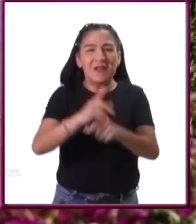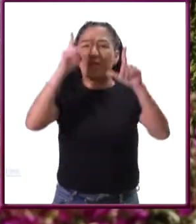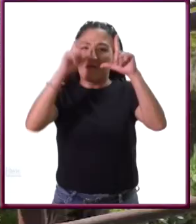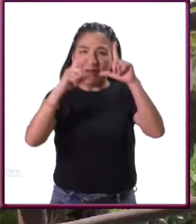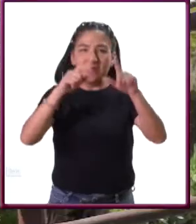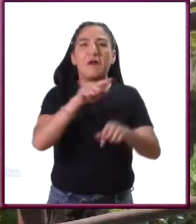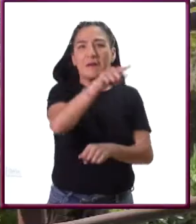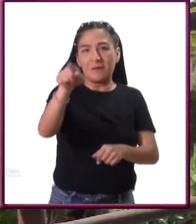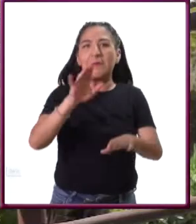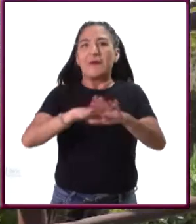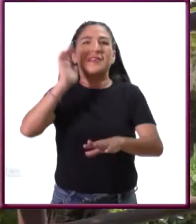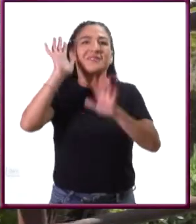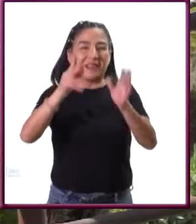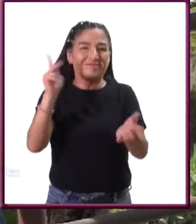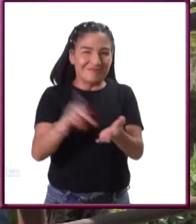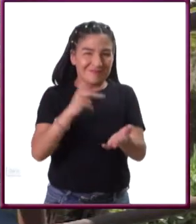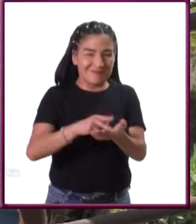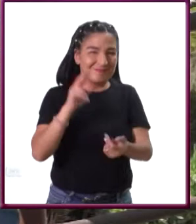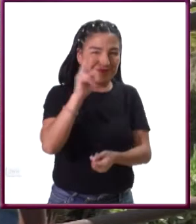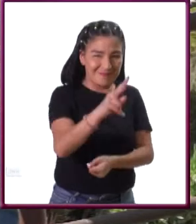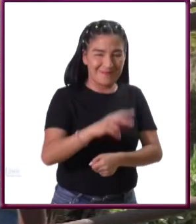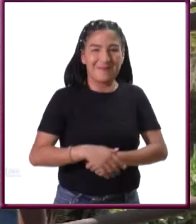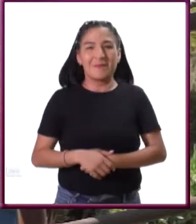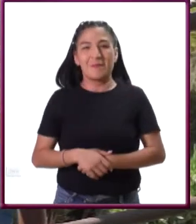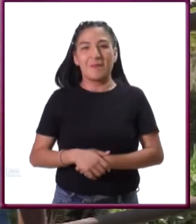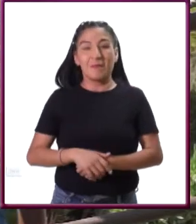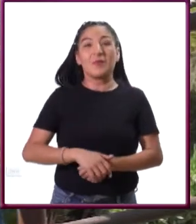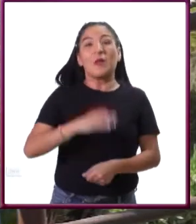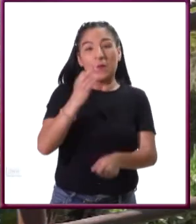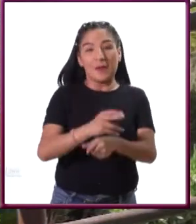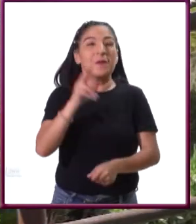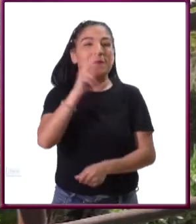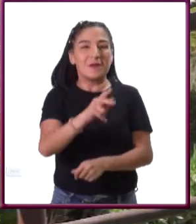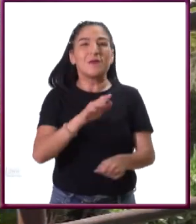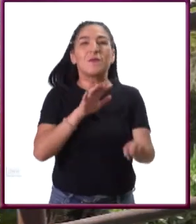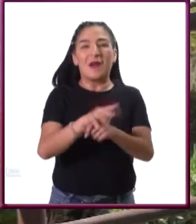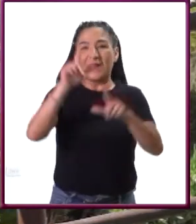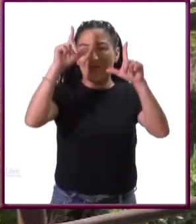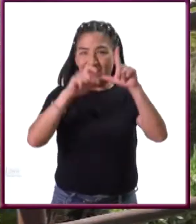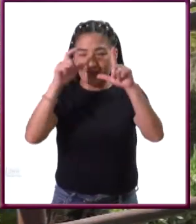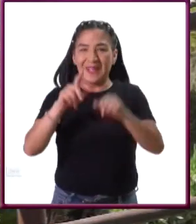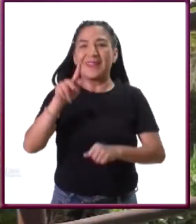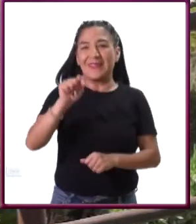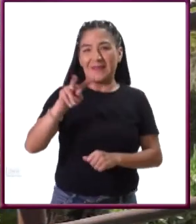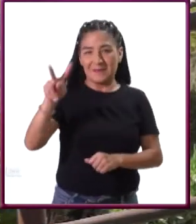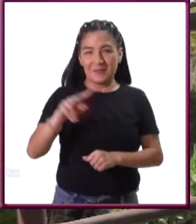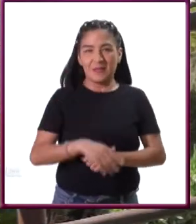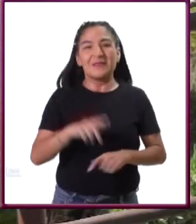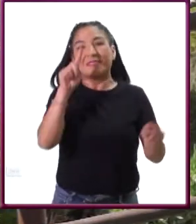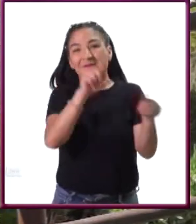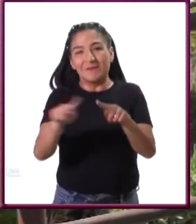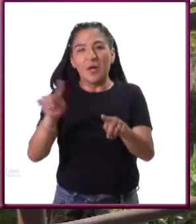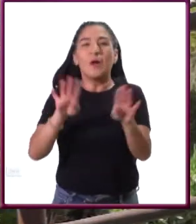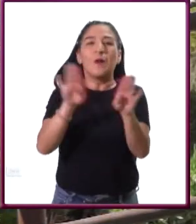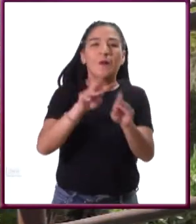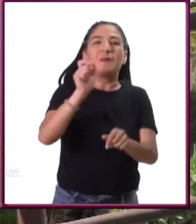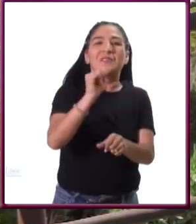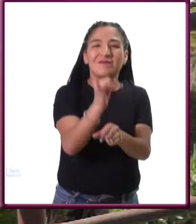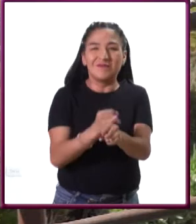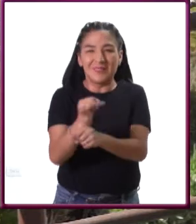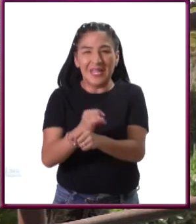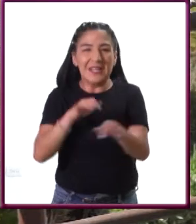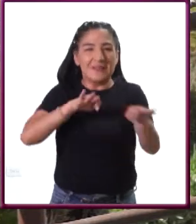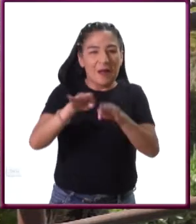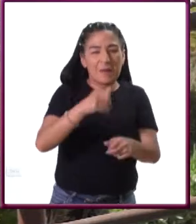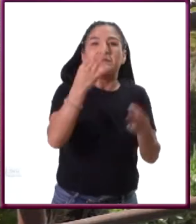visto? A continuación, vean la siguiente cápsula de Fotográfica TV, una serie que explora el trabajo de importantes